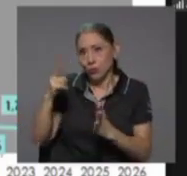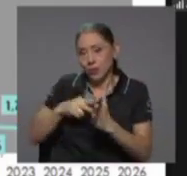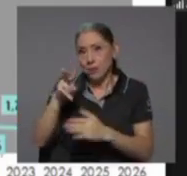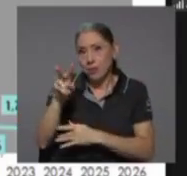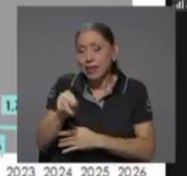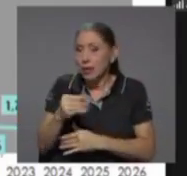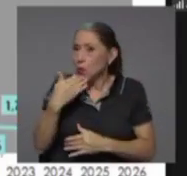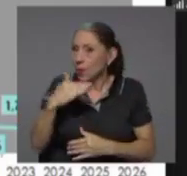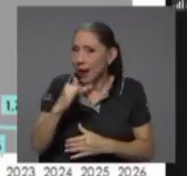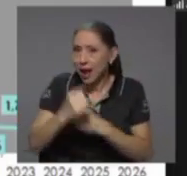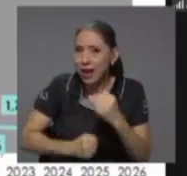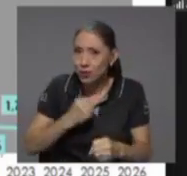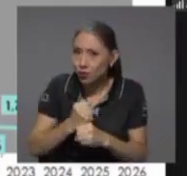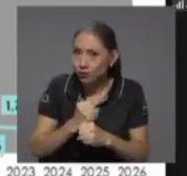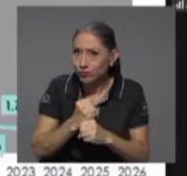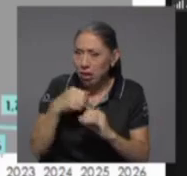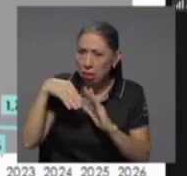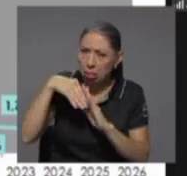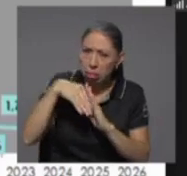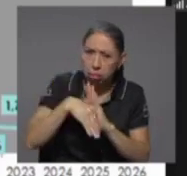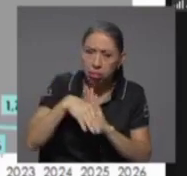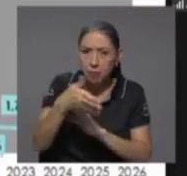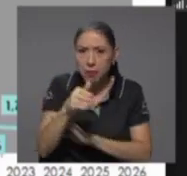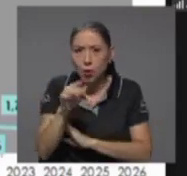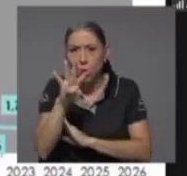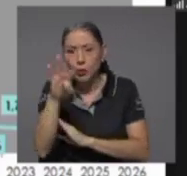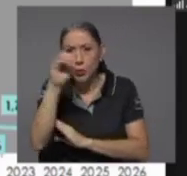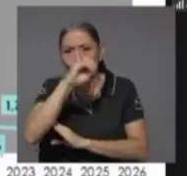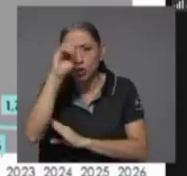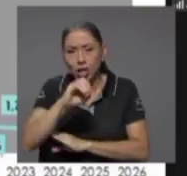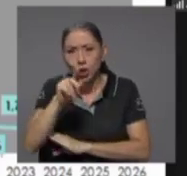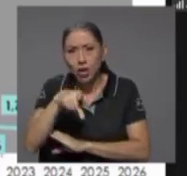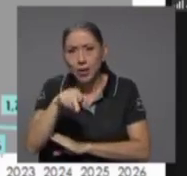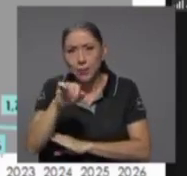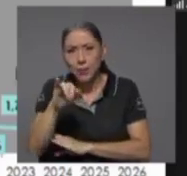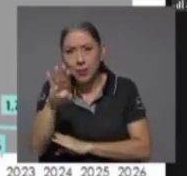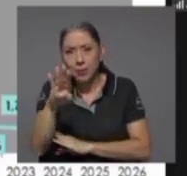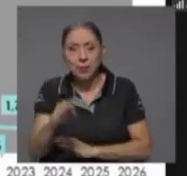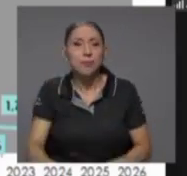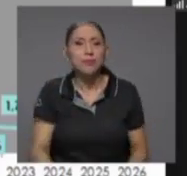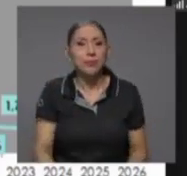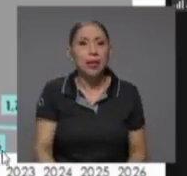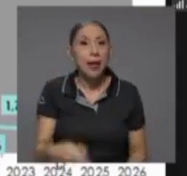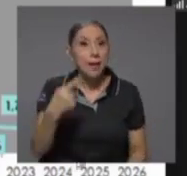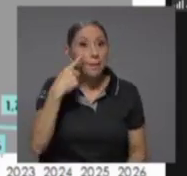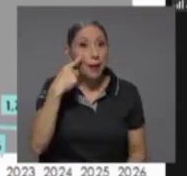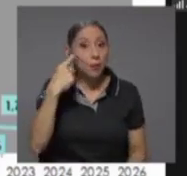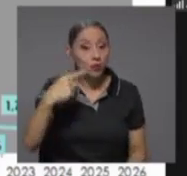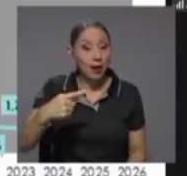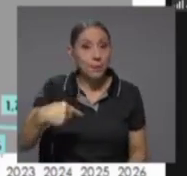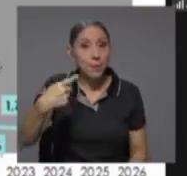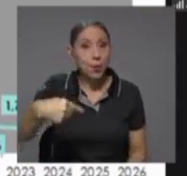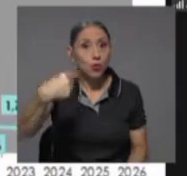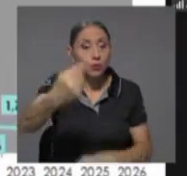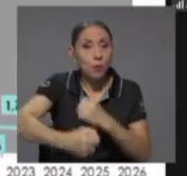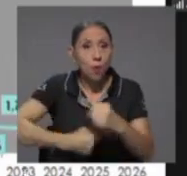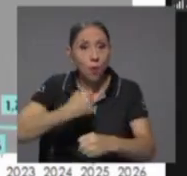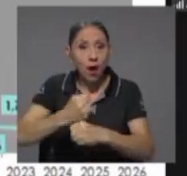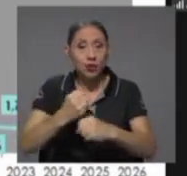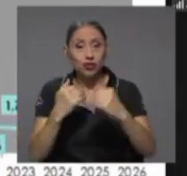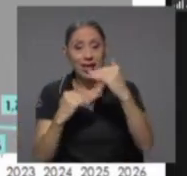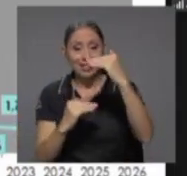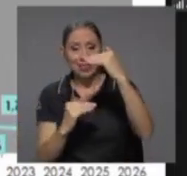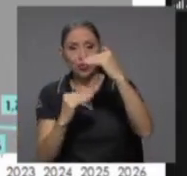un decrecimiento importante, alrededor del 4% del PIB, vemos que para los ejercicios que vienen, ese tope